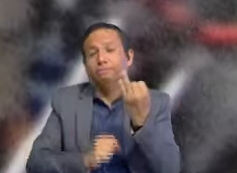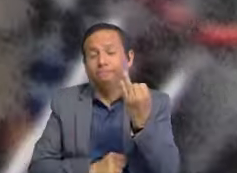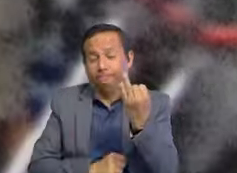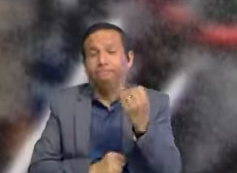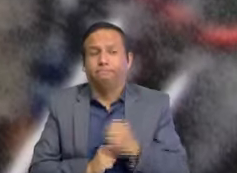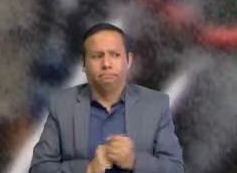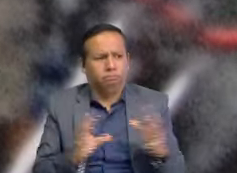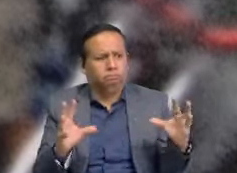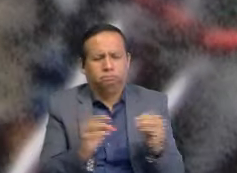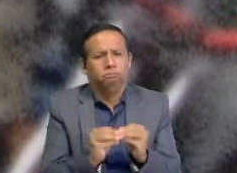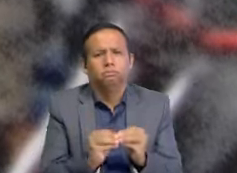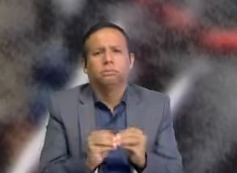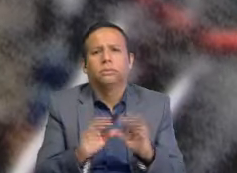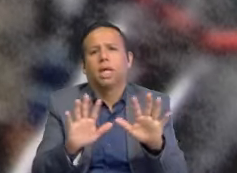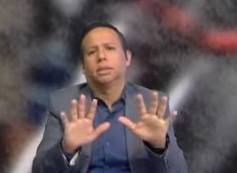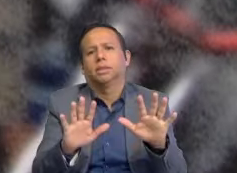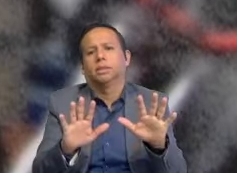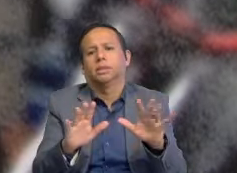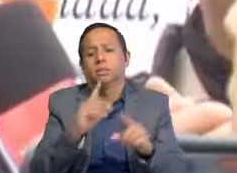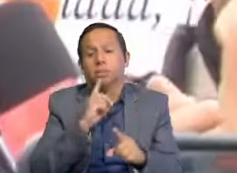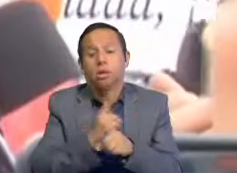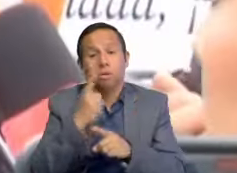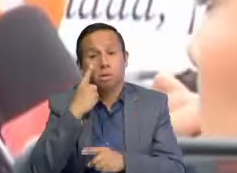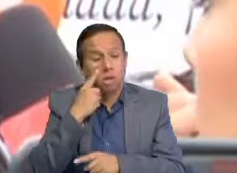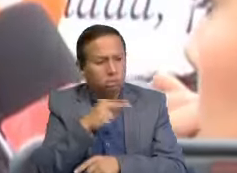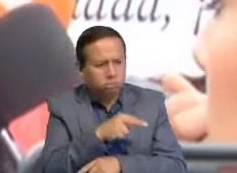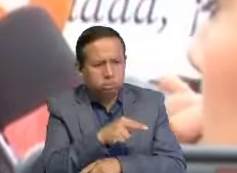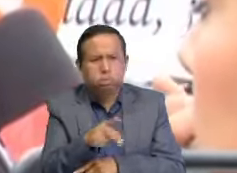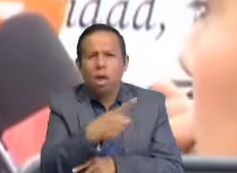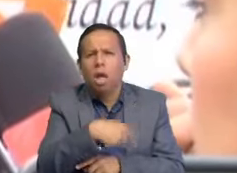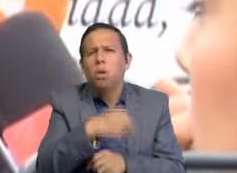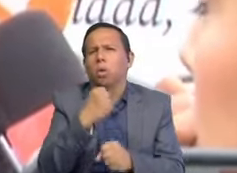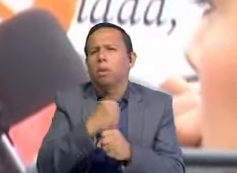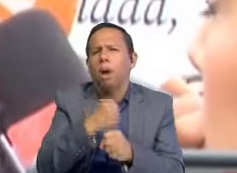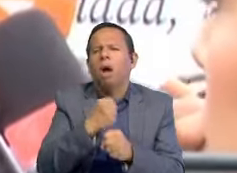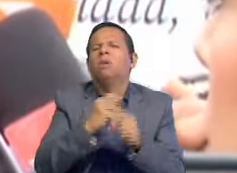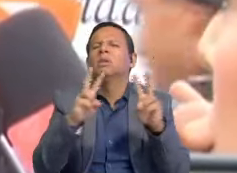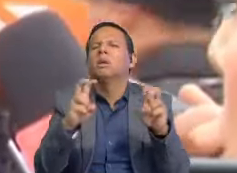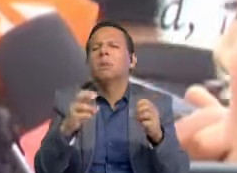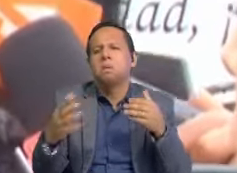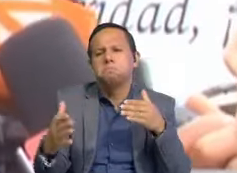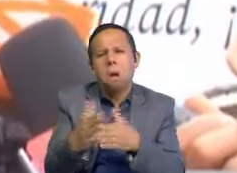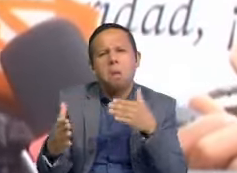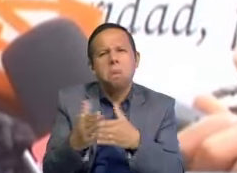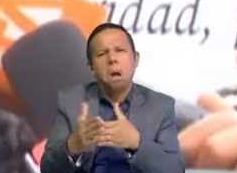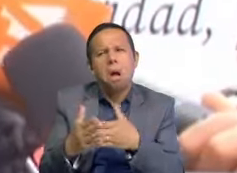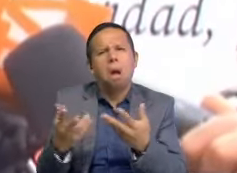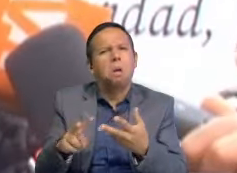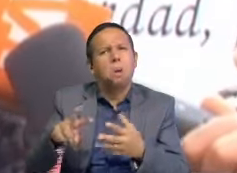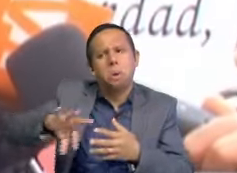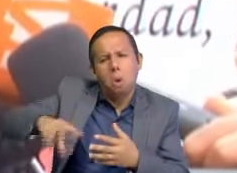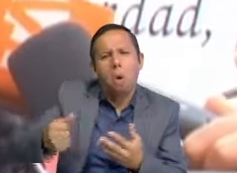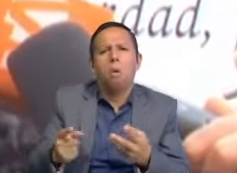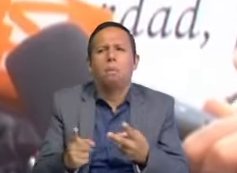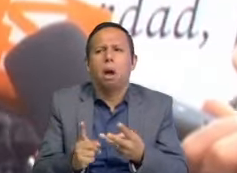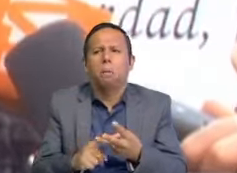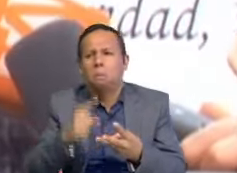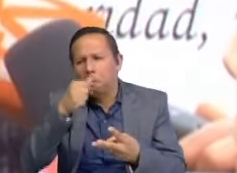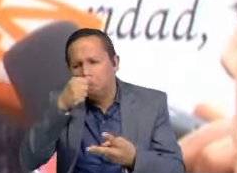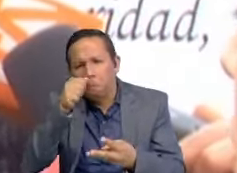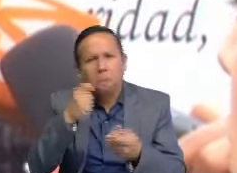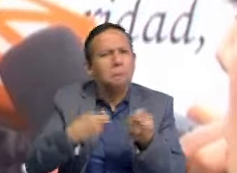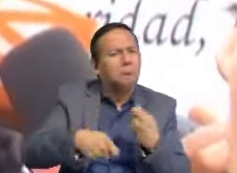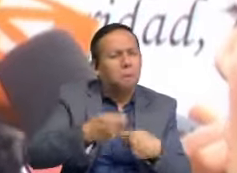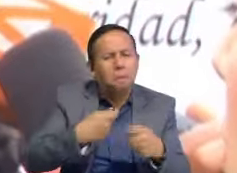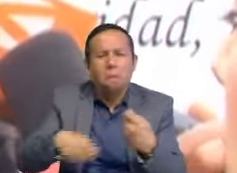netamente operando el crimen en territorio, los que extorsionan, los que roban, los que expenden en microtráfico,